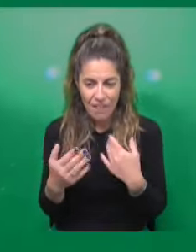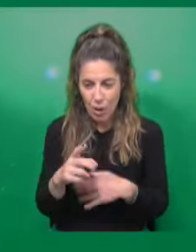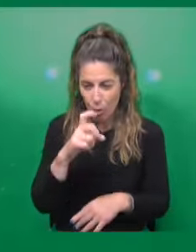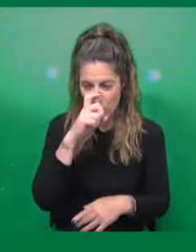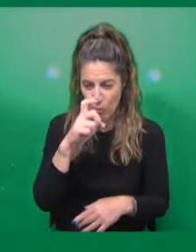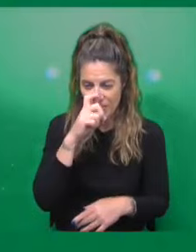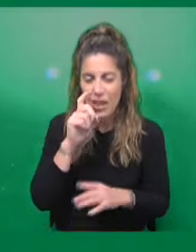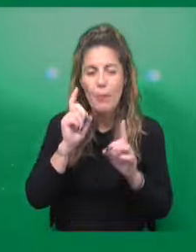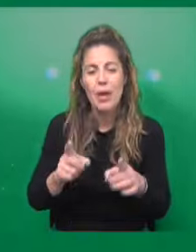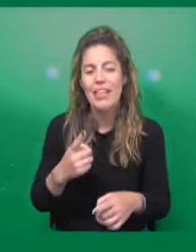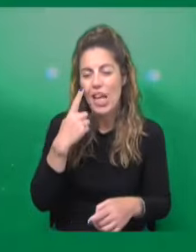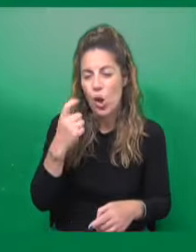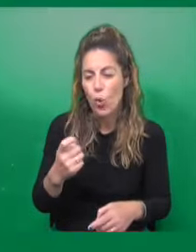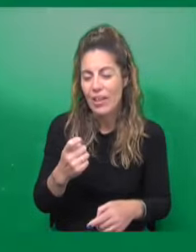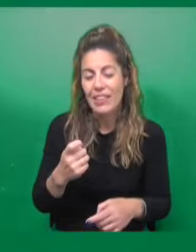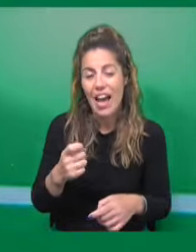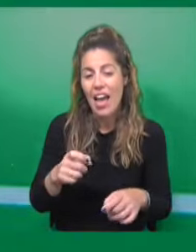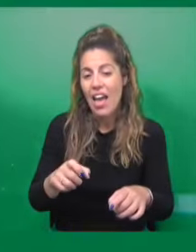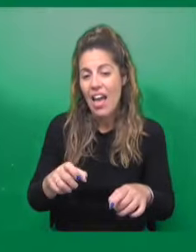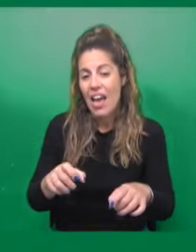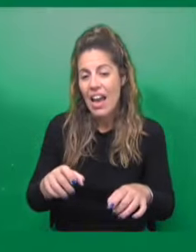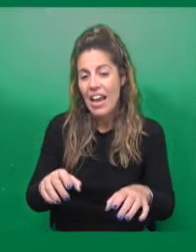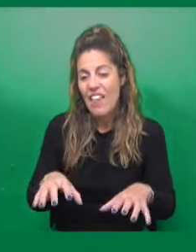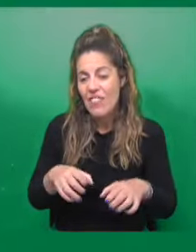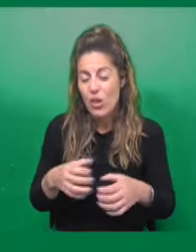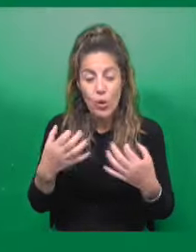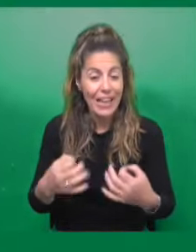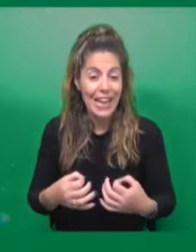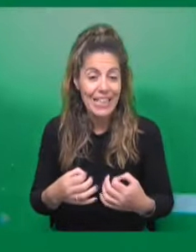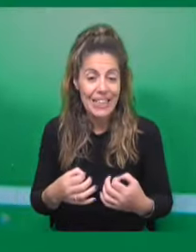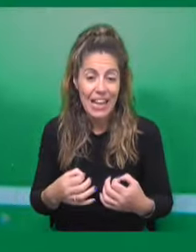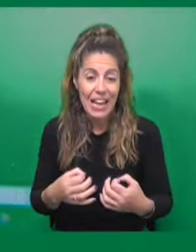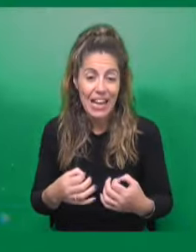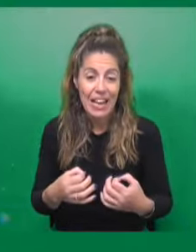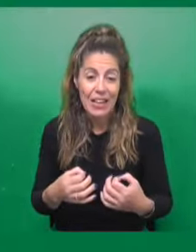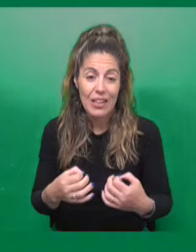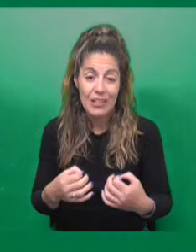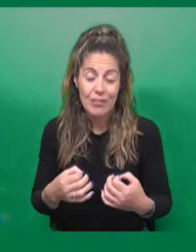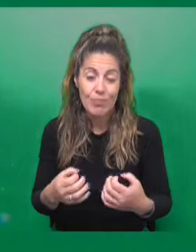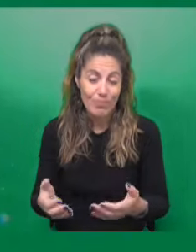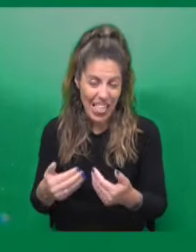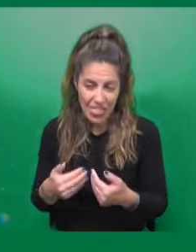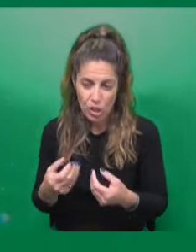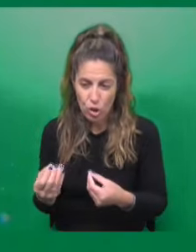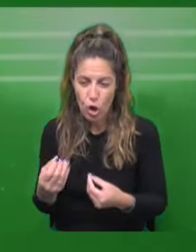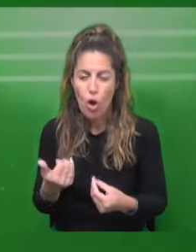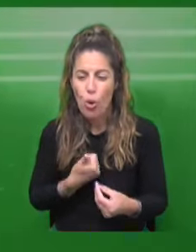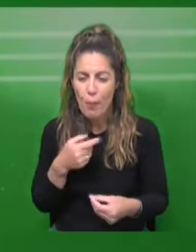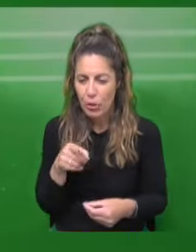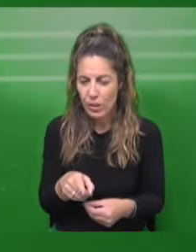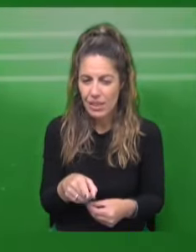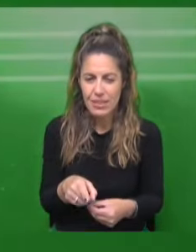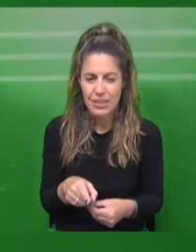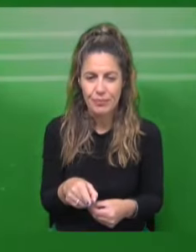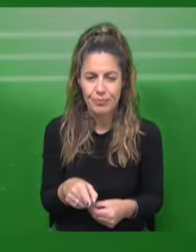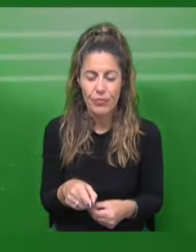Aires pero también teniendo en cuenta que vive realidad a nivel nacional eh que quizás es un poco puertas para dentro cómo cómo es para ustedes